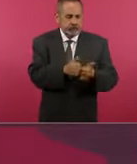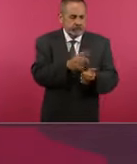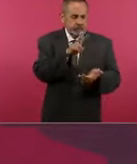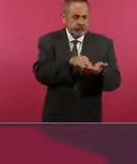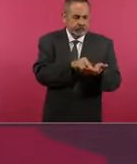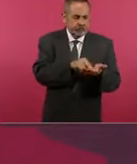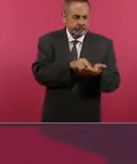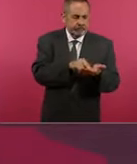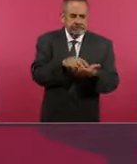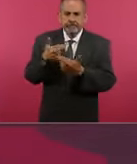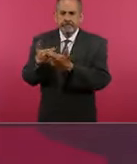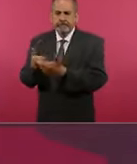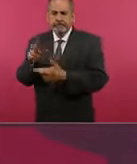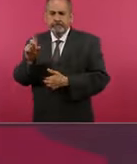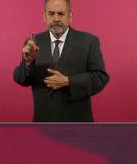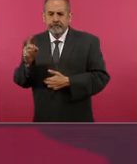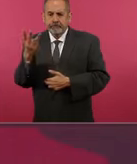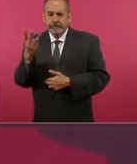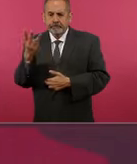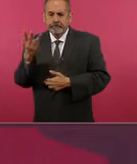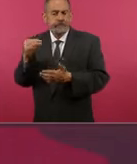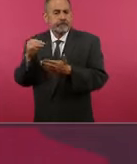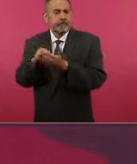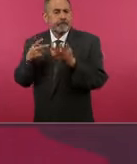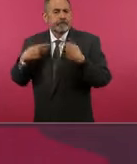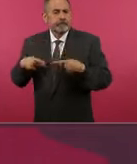los 33 mil restantes?